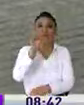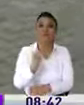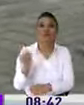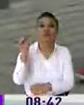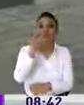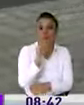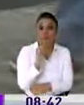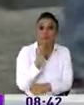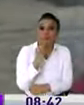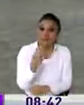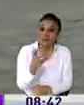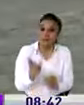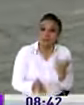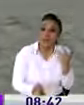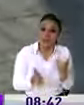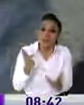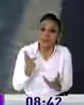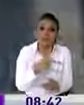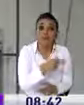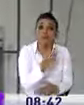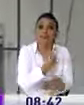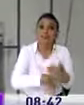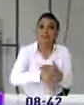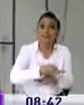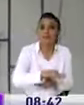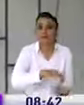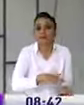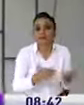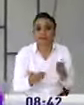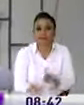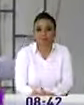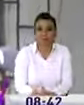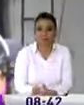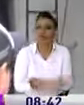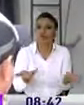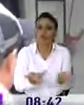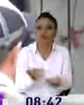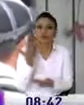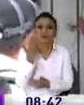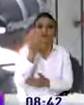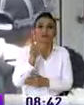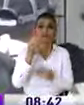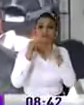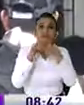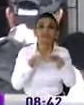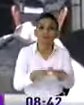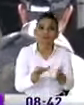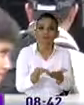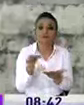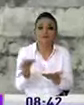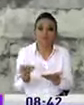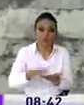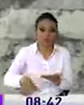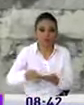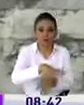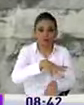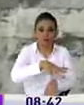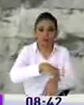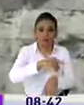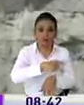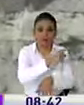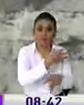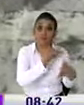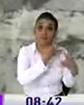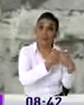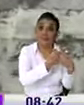señalado como el presunto autor del crimen de su hija Valeria M., ocurrido el 3 de septiembre en el Cantón Buenafé. En su celda del pabellón